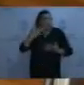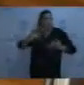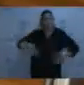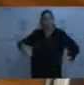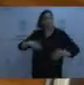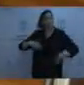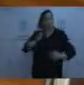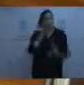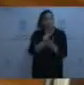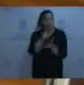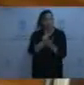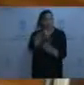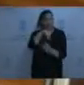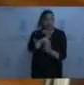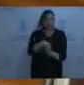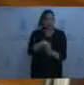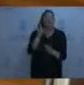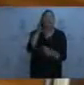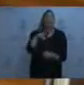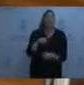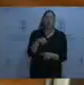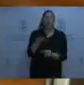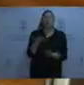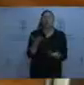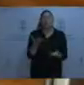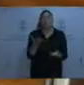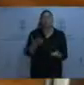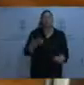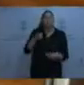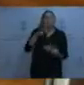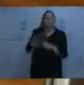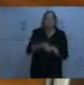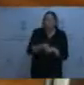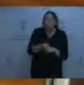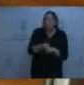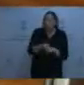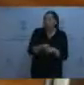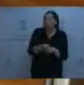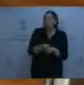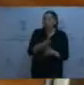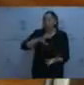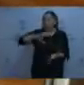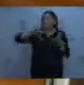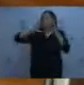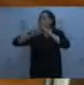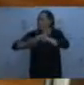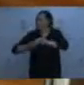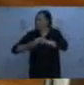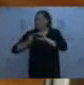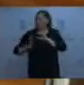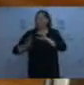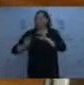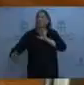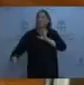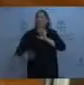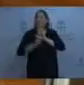y también, lo que ya antes se apuntó, la obligación de aplicar y codificar las pruebas, porque